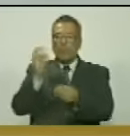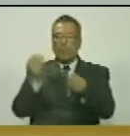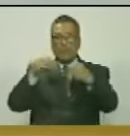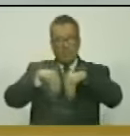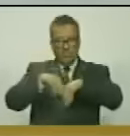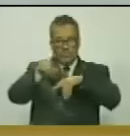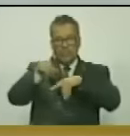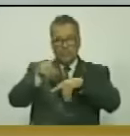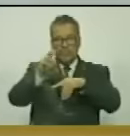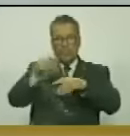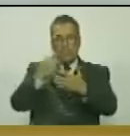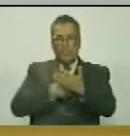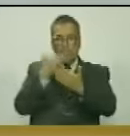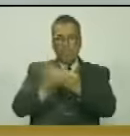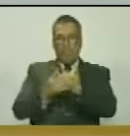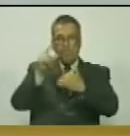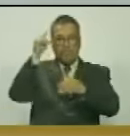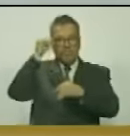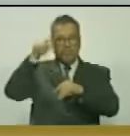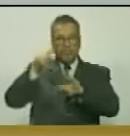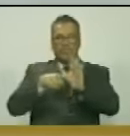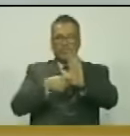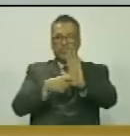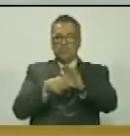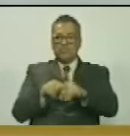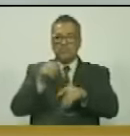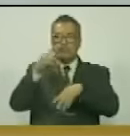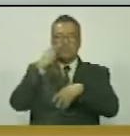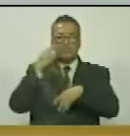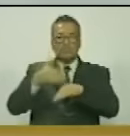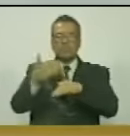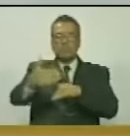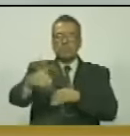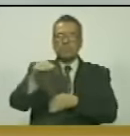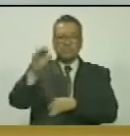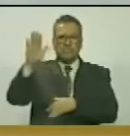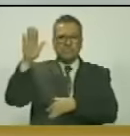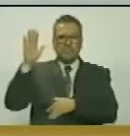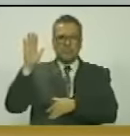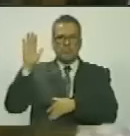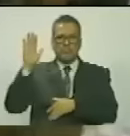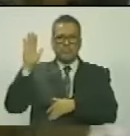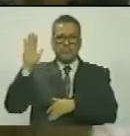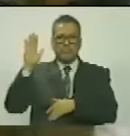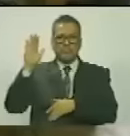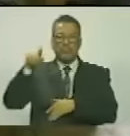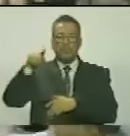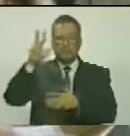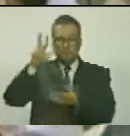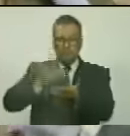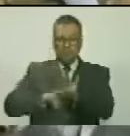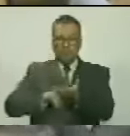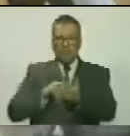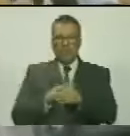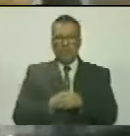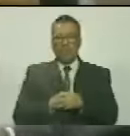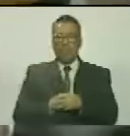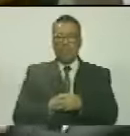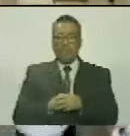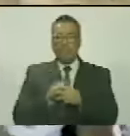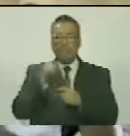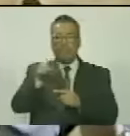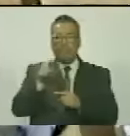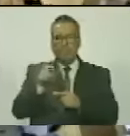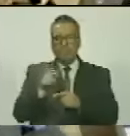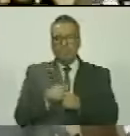con el proyecto de orden del día presentado, sírvanse manifestarlo con la señal de costumbre. Queda aprobado